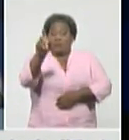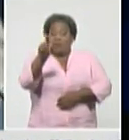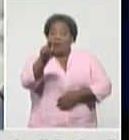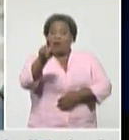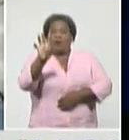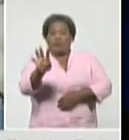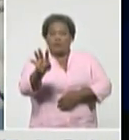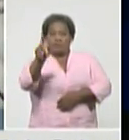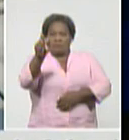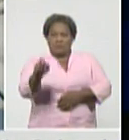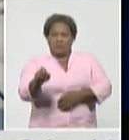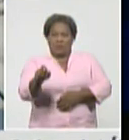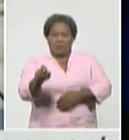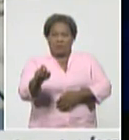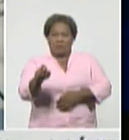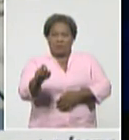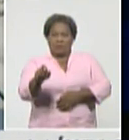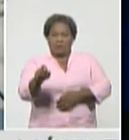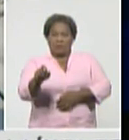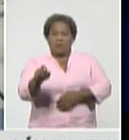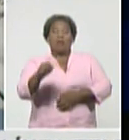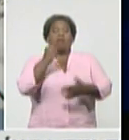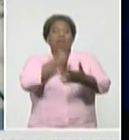se incluye el de ayer, diagnosticado